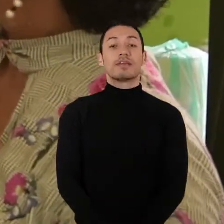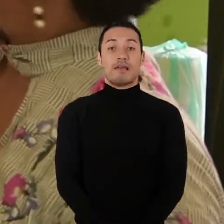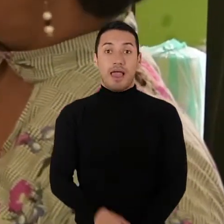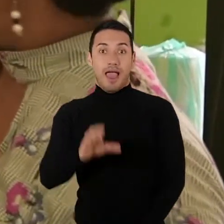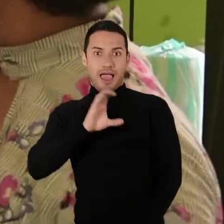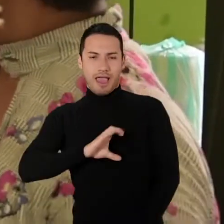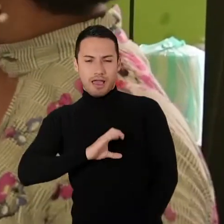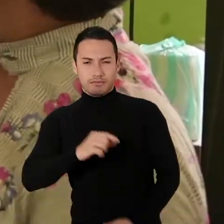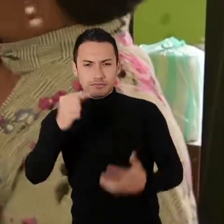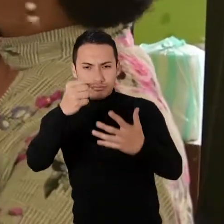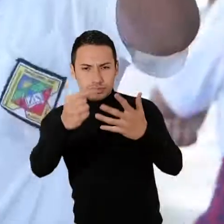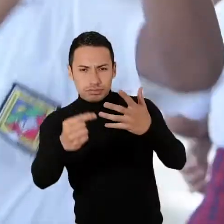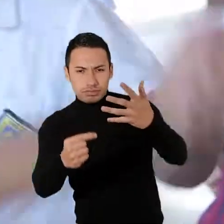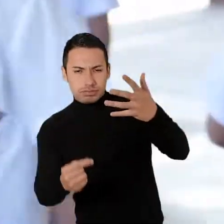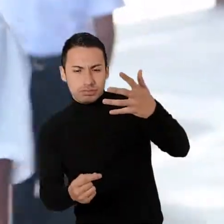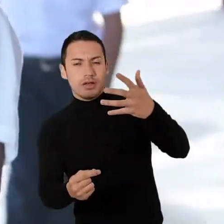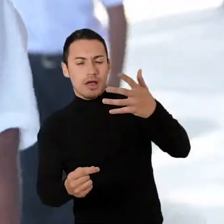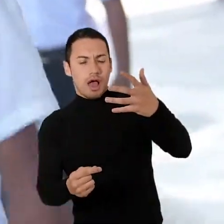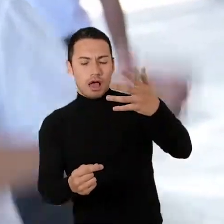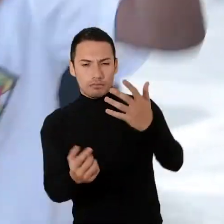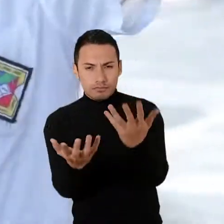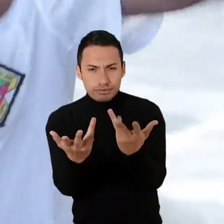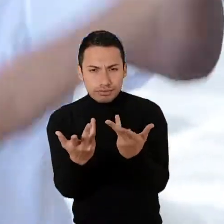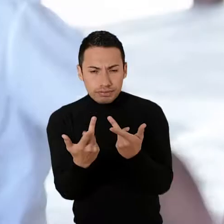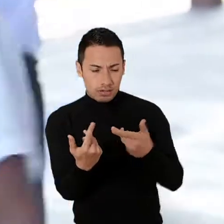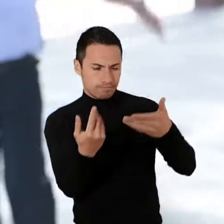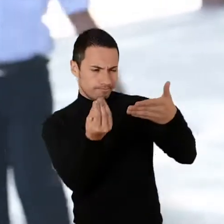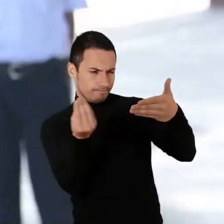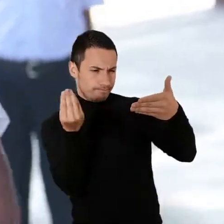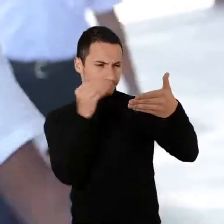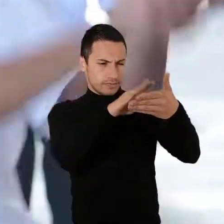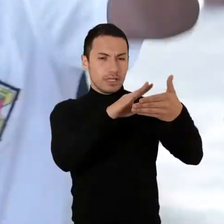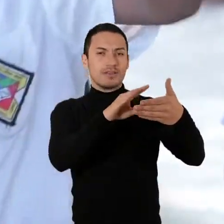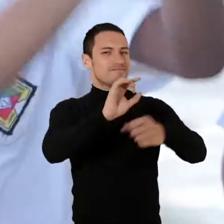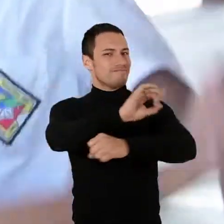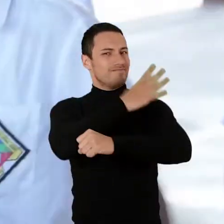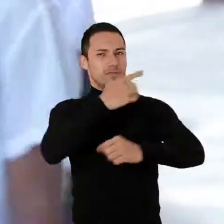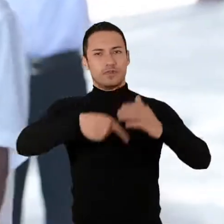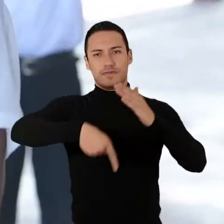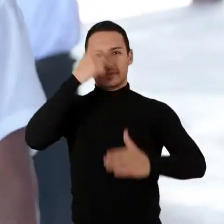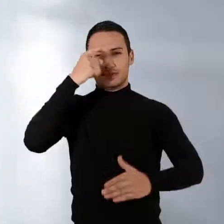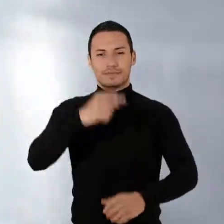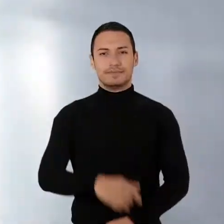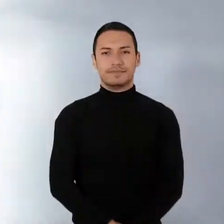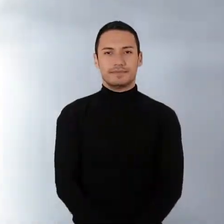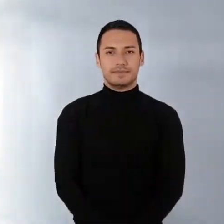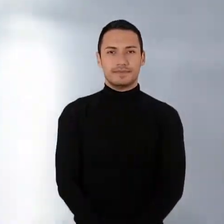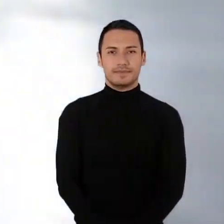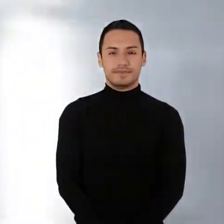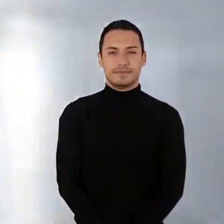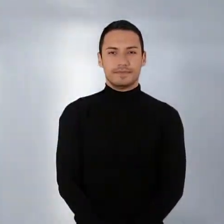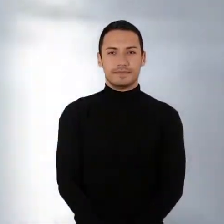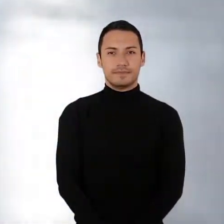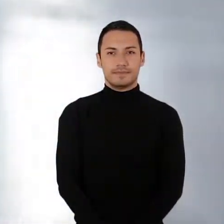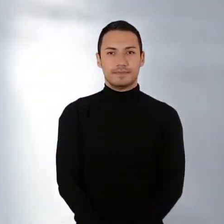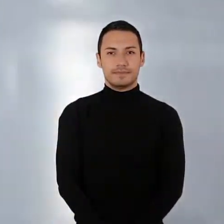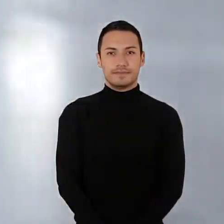información al CIMAR, hacer la caracterización ya de manera virtual.